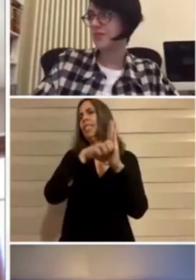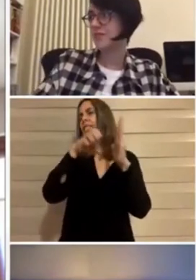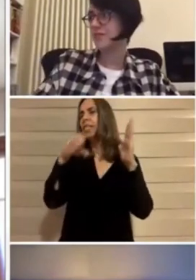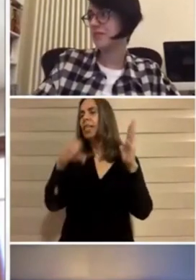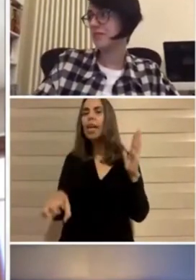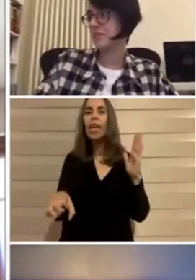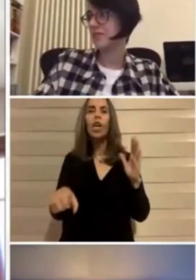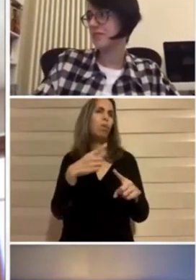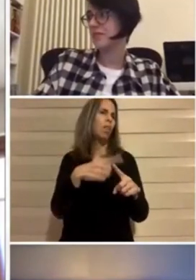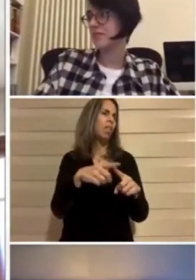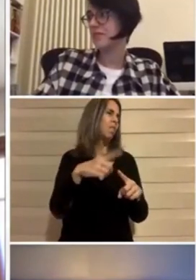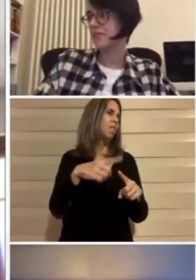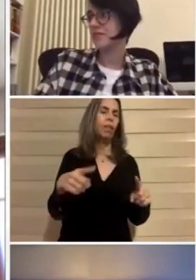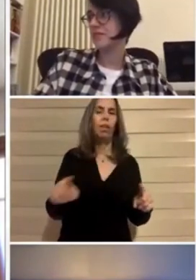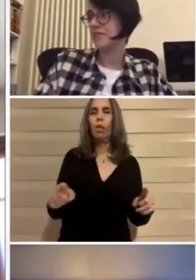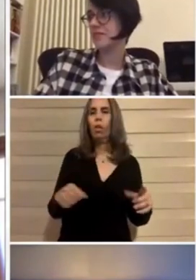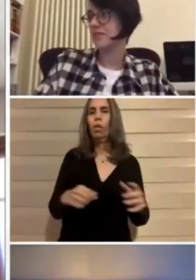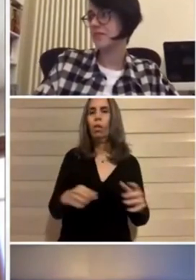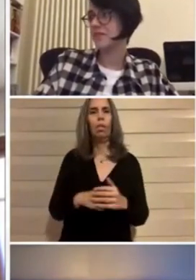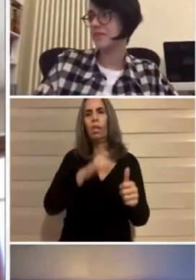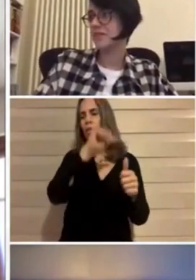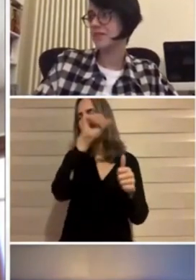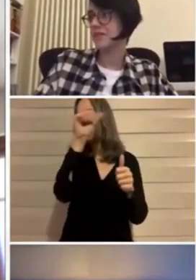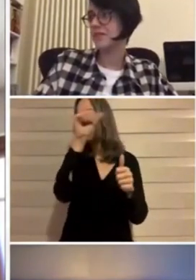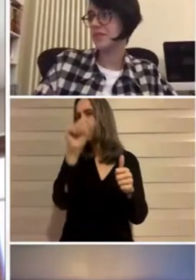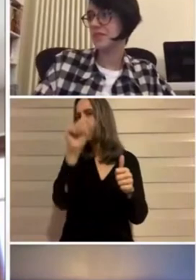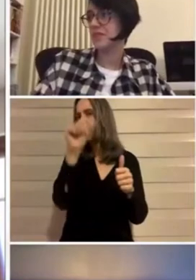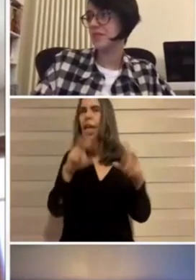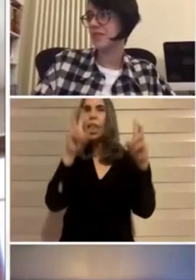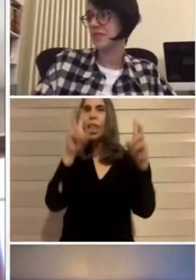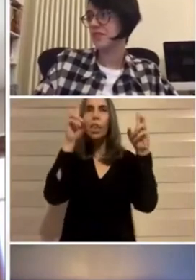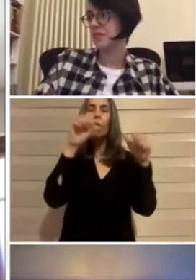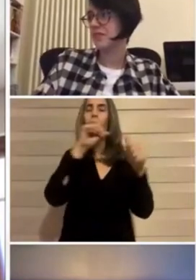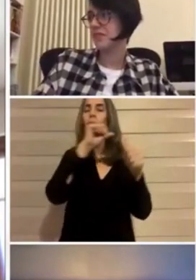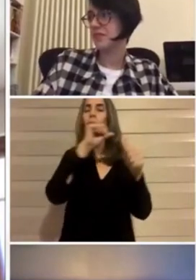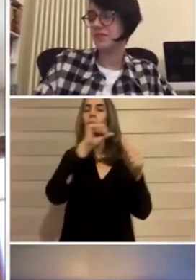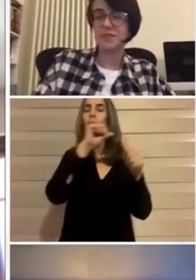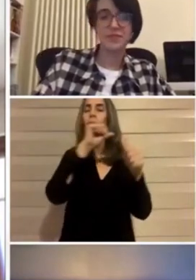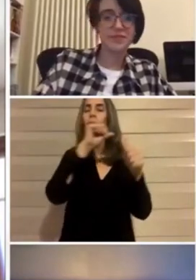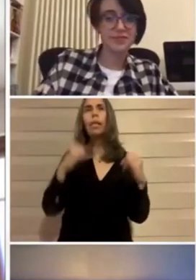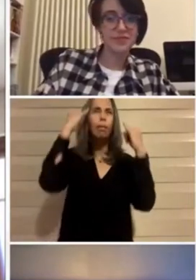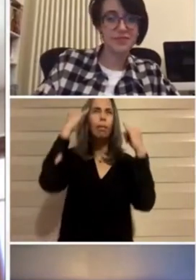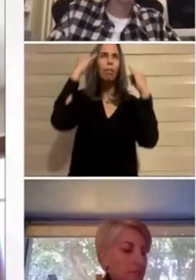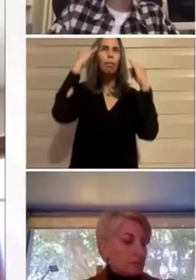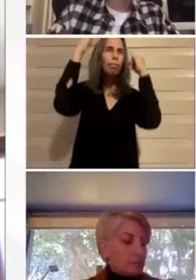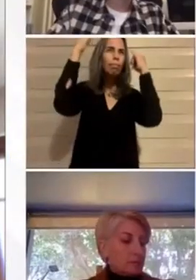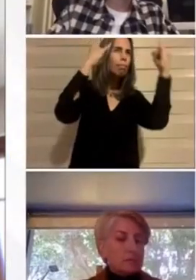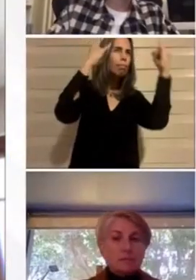ámbito del arte y de la creatividad, para que empiecen a trabajar. Hay que probar.